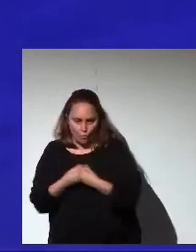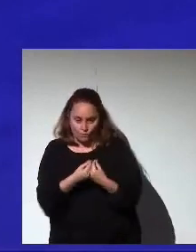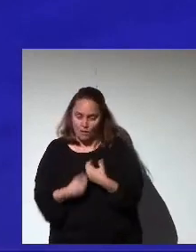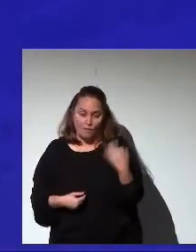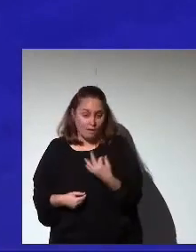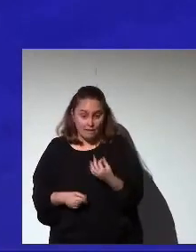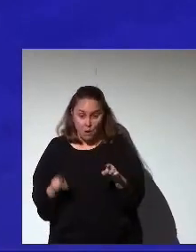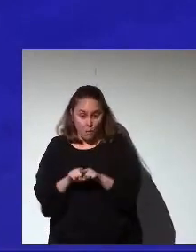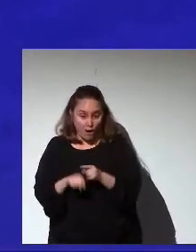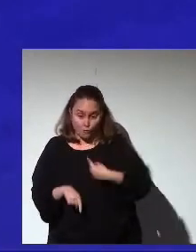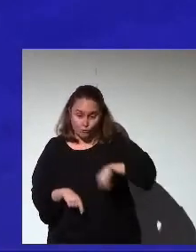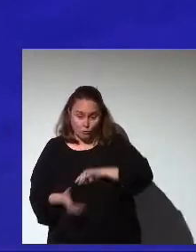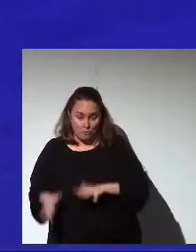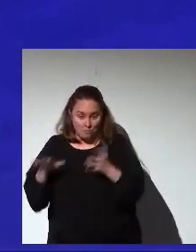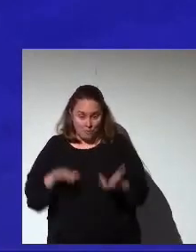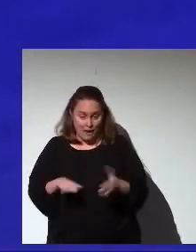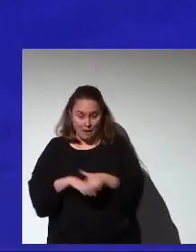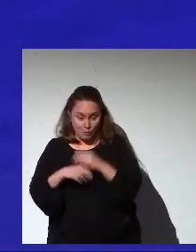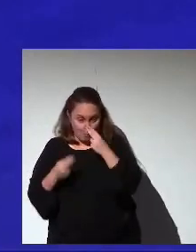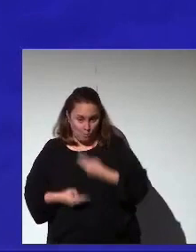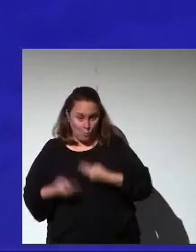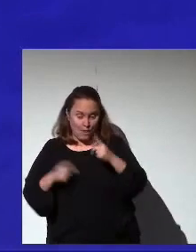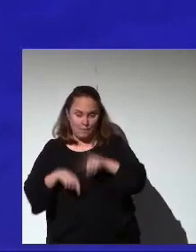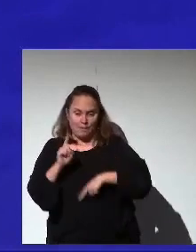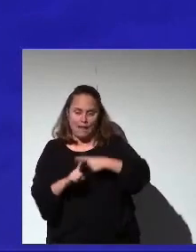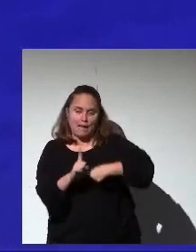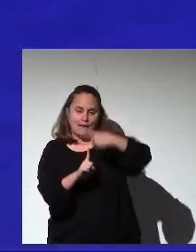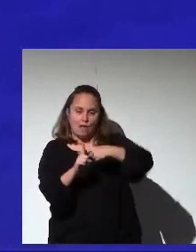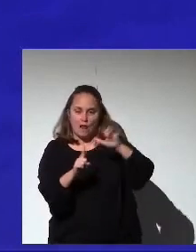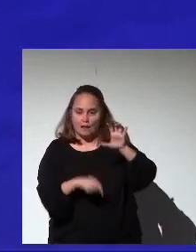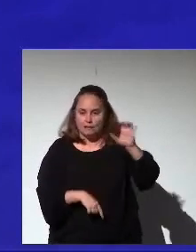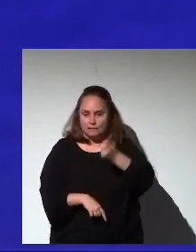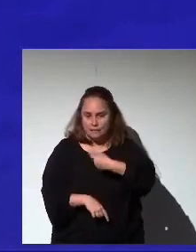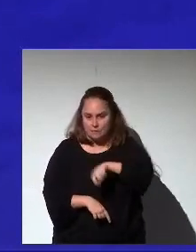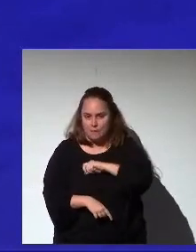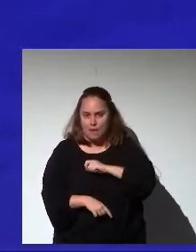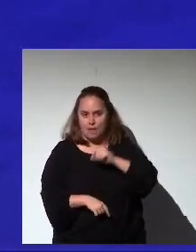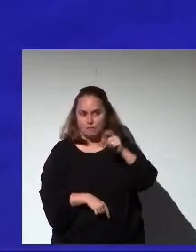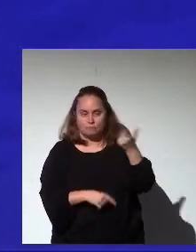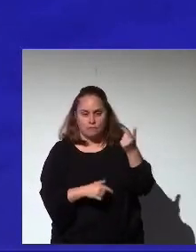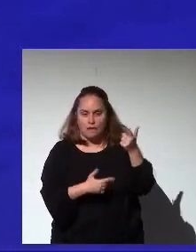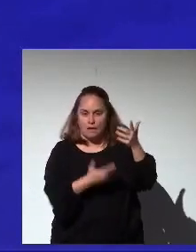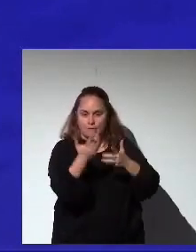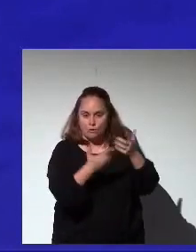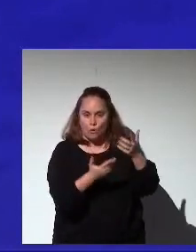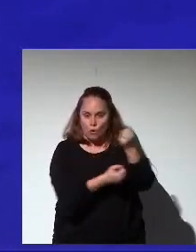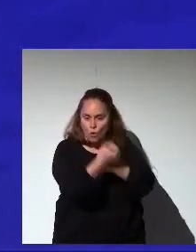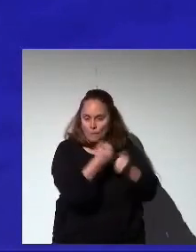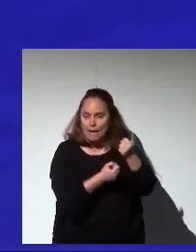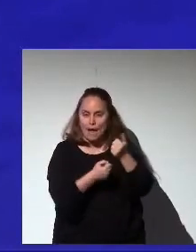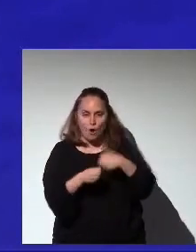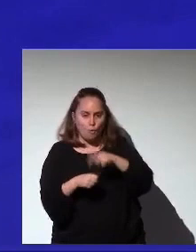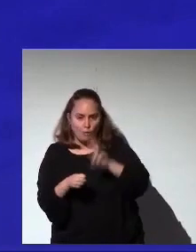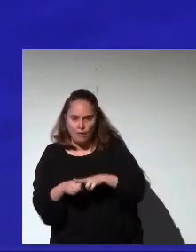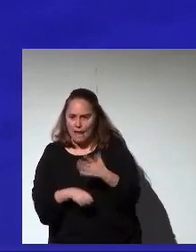mismo que nos pasa en las administraciones públicas a nivel de administración del Estado, administración autonómica, administración provincial o